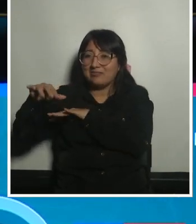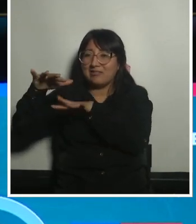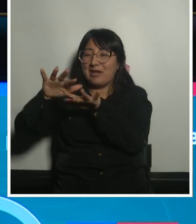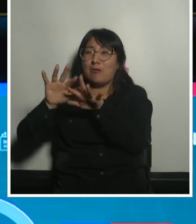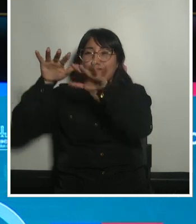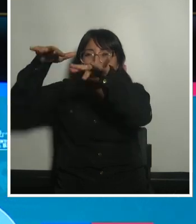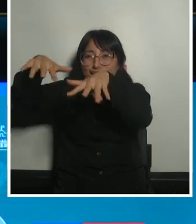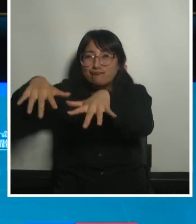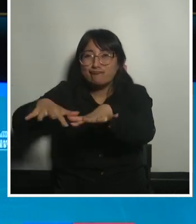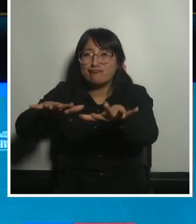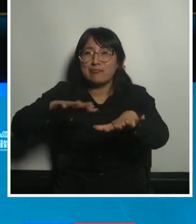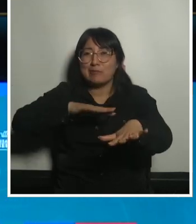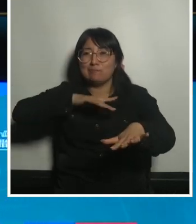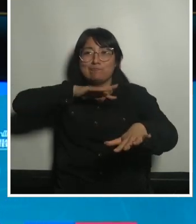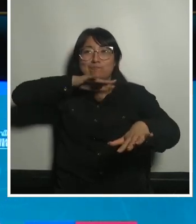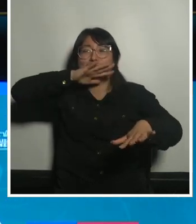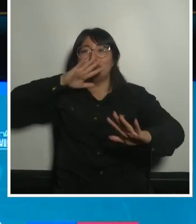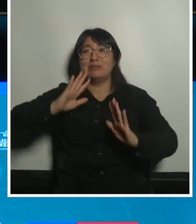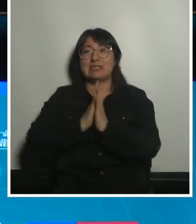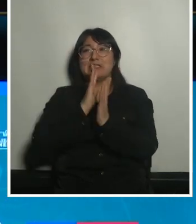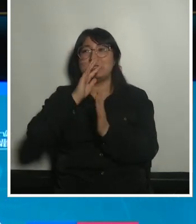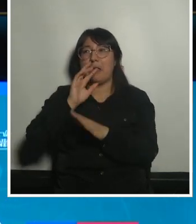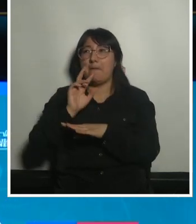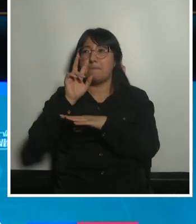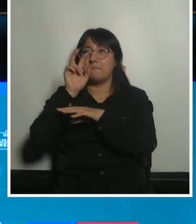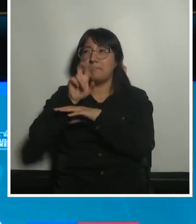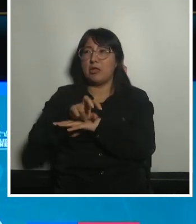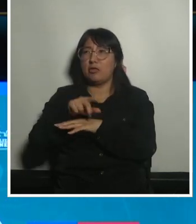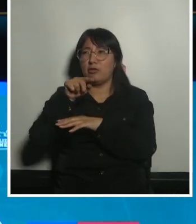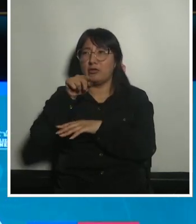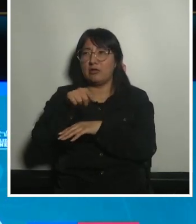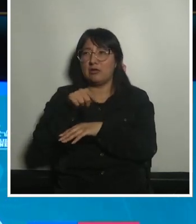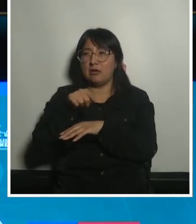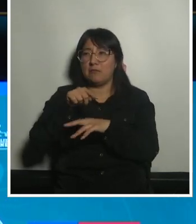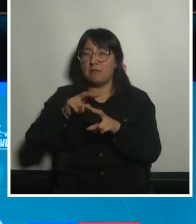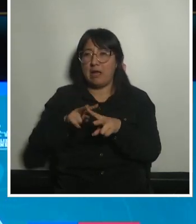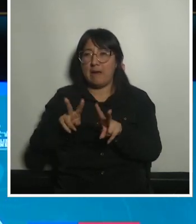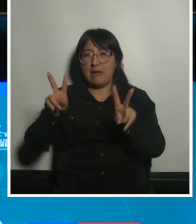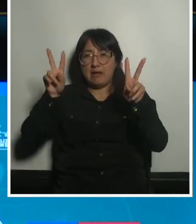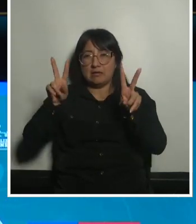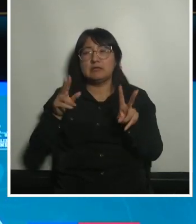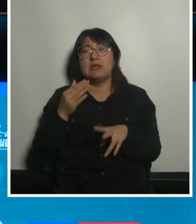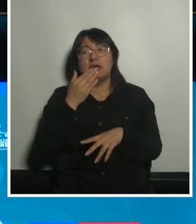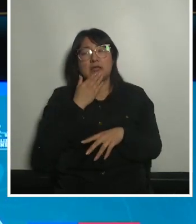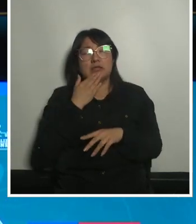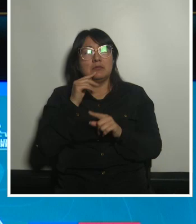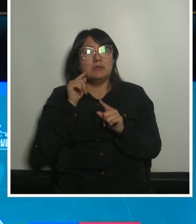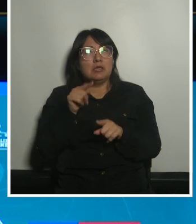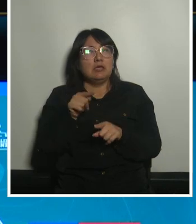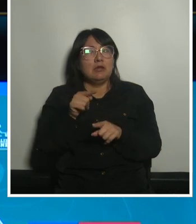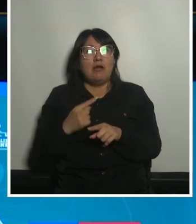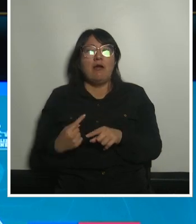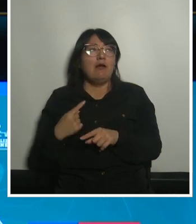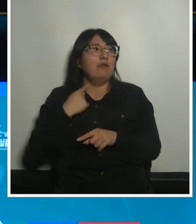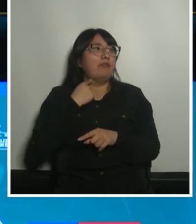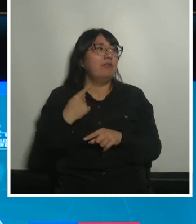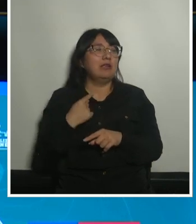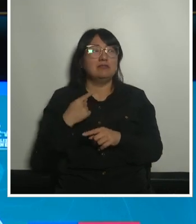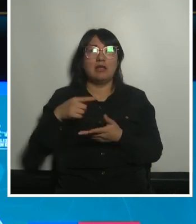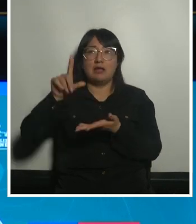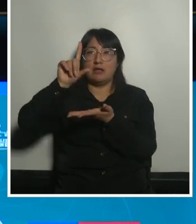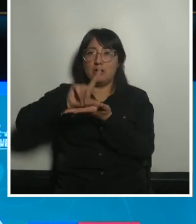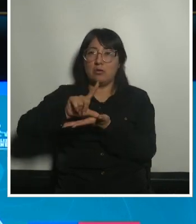zona de San Pedro acá de La Paz, pero la zona de Bocasur, y por supuesto afecta también la